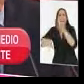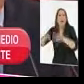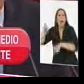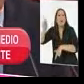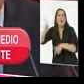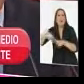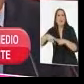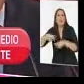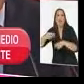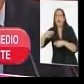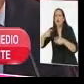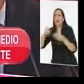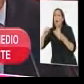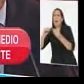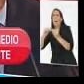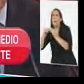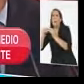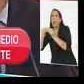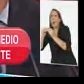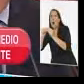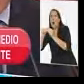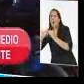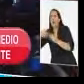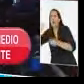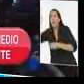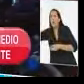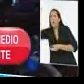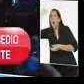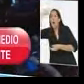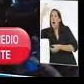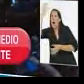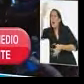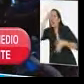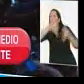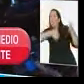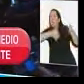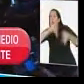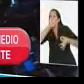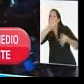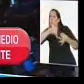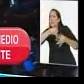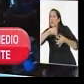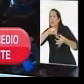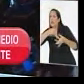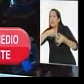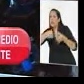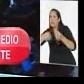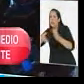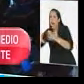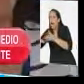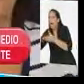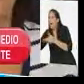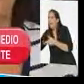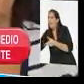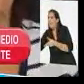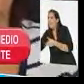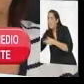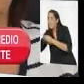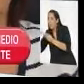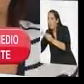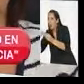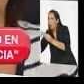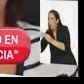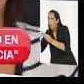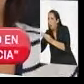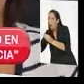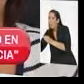tenga más que ver con las ideas, con los comportamientos, con la honestidad. Pero como vos parte dijiste, de la Cristina gestión eligió a Macri y hoy Macri es presidente. Macri hoy